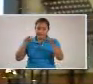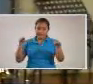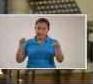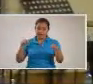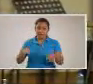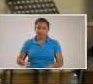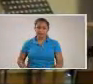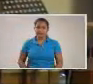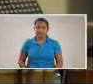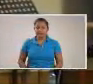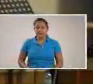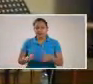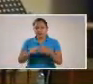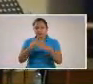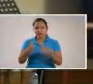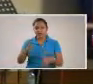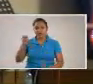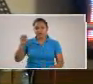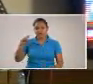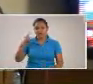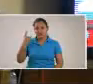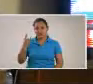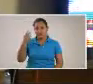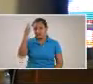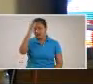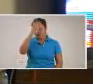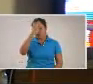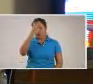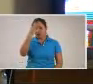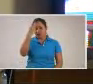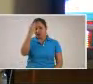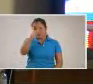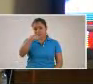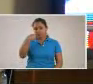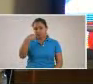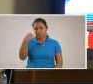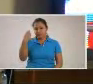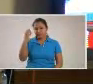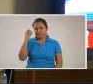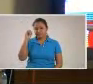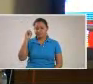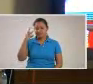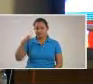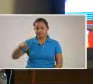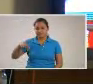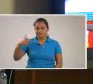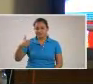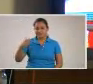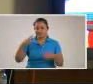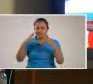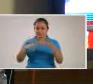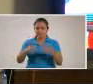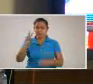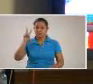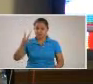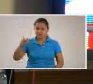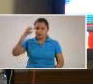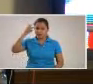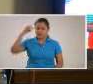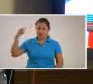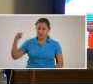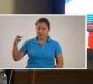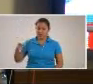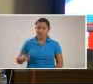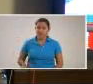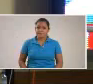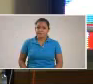plan para de alguna forma asegurarse que el segundo ejército más grande de Europa estuviera a